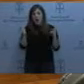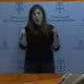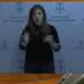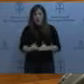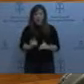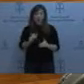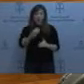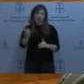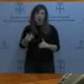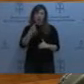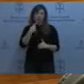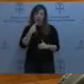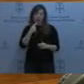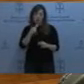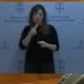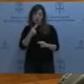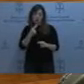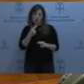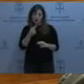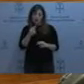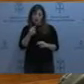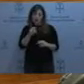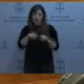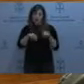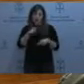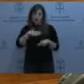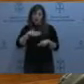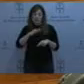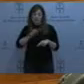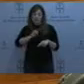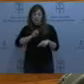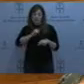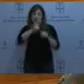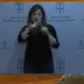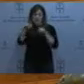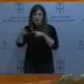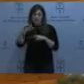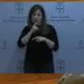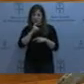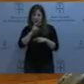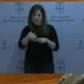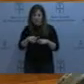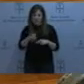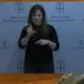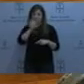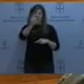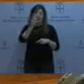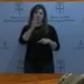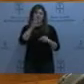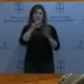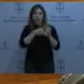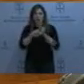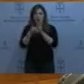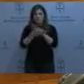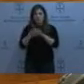se denominan a sí mismos por los sentidos de pertenencia que se tienen y las identidades que son complejas, país, como hacen ustedes, en relación a Asturias,